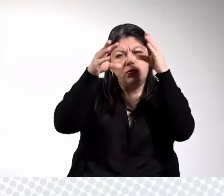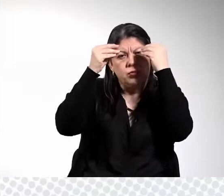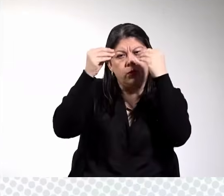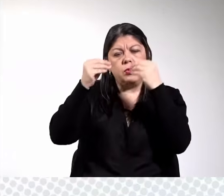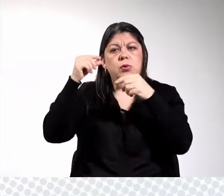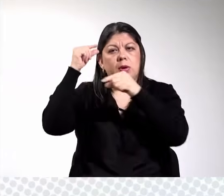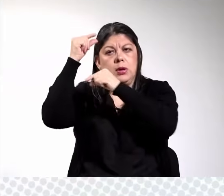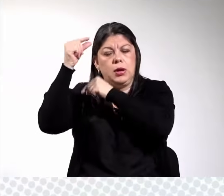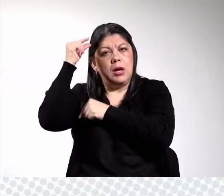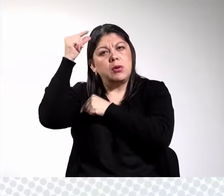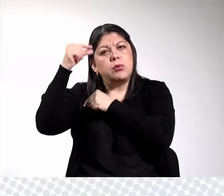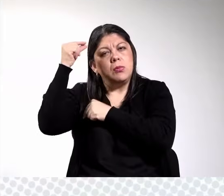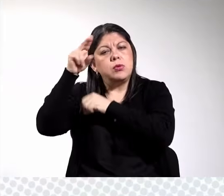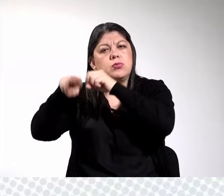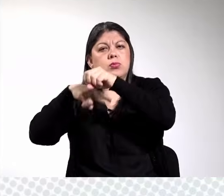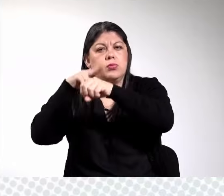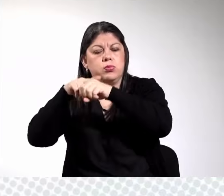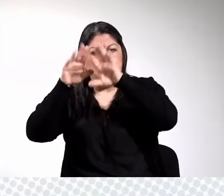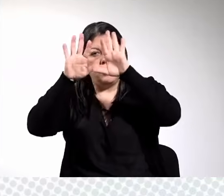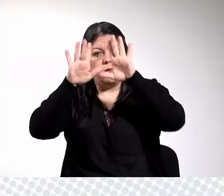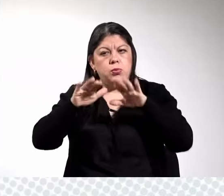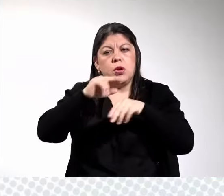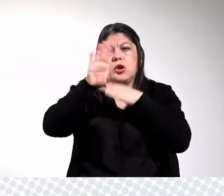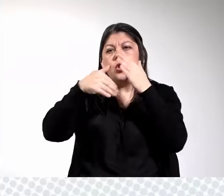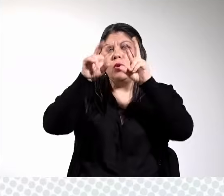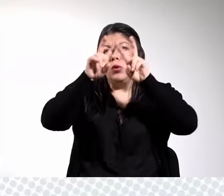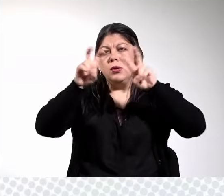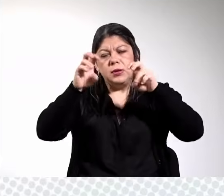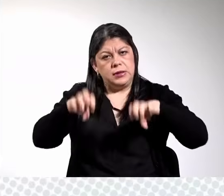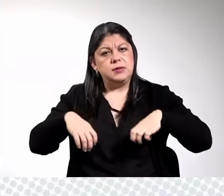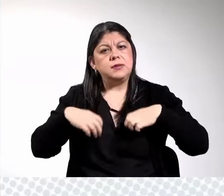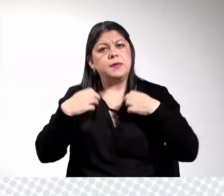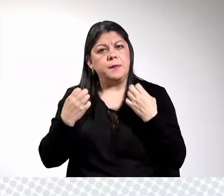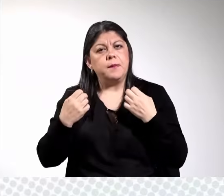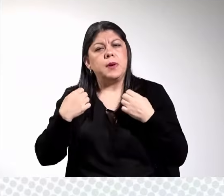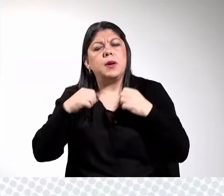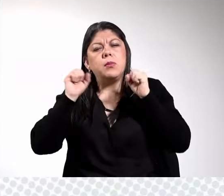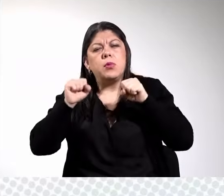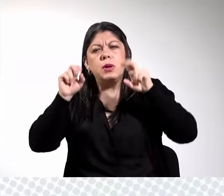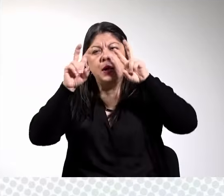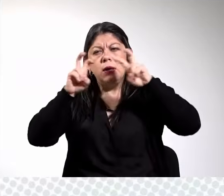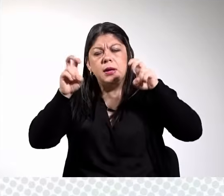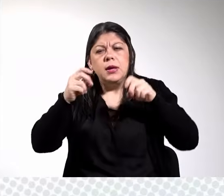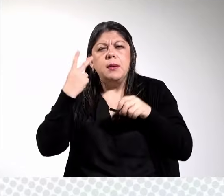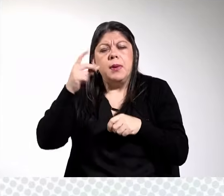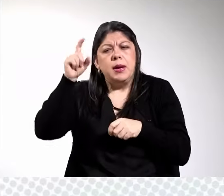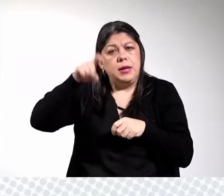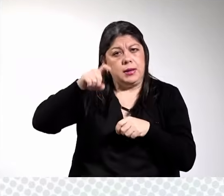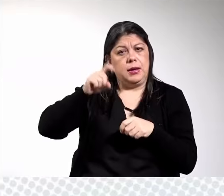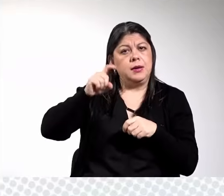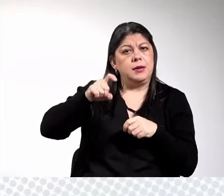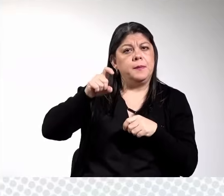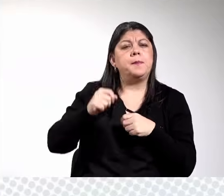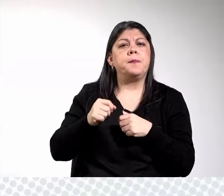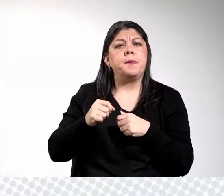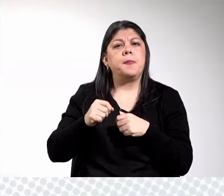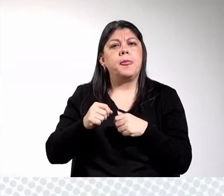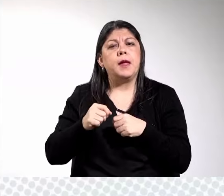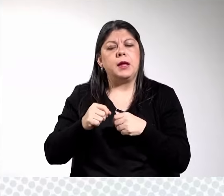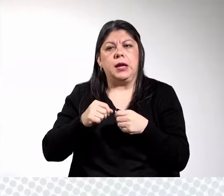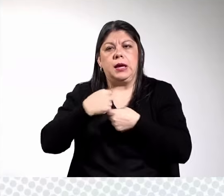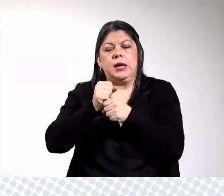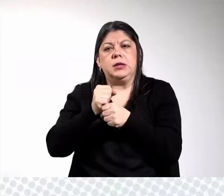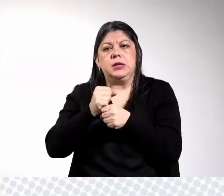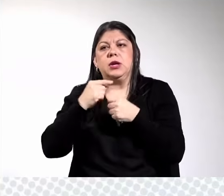de la nación y todos los análisis que hay, para poder ver la necesidad de hacer un decreto